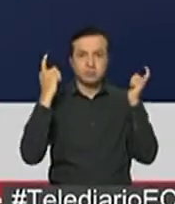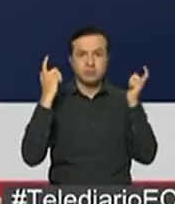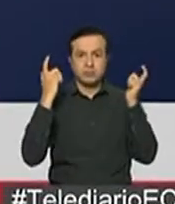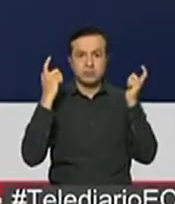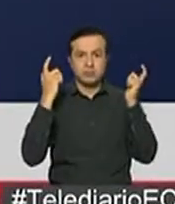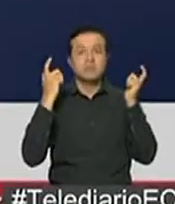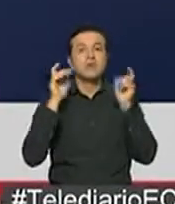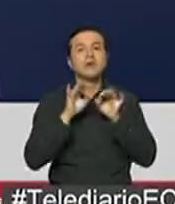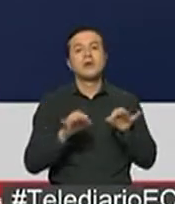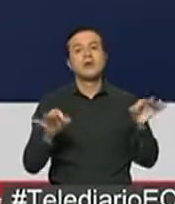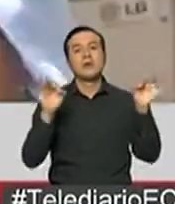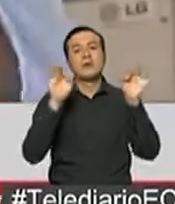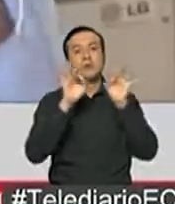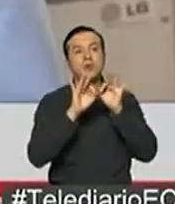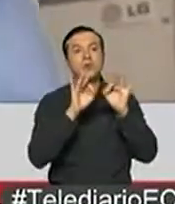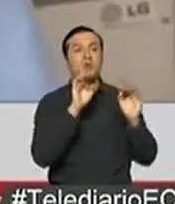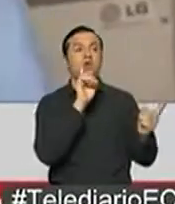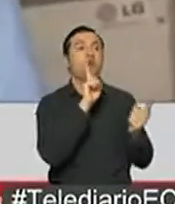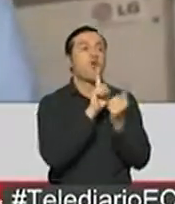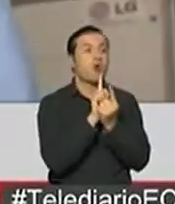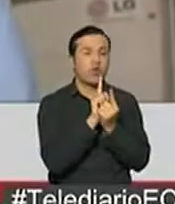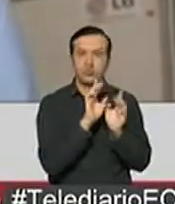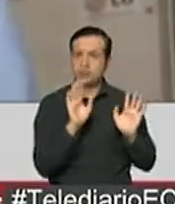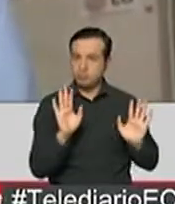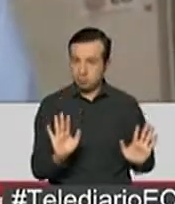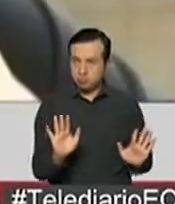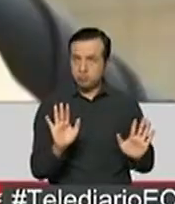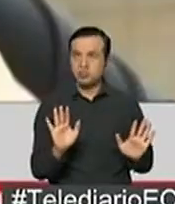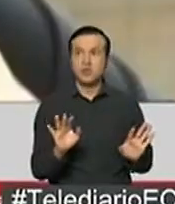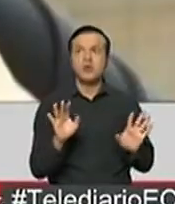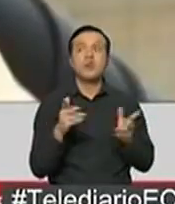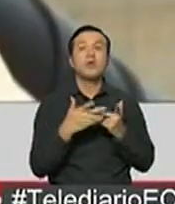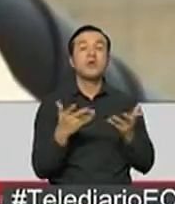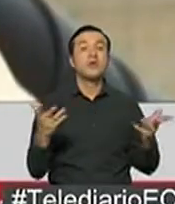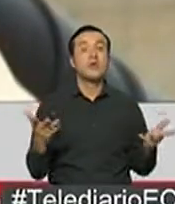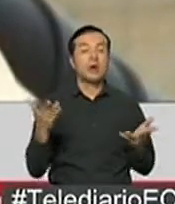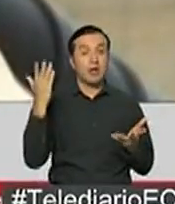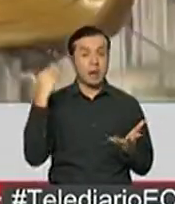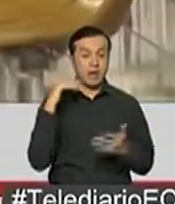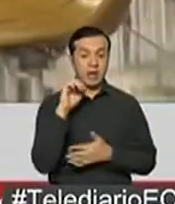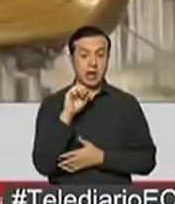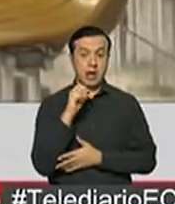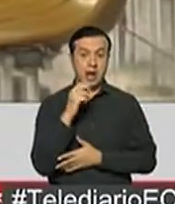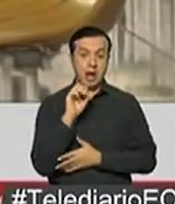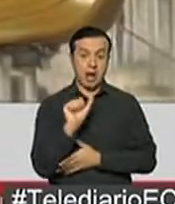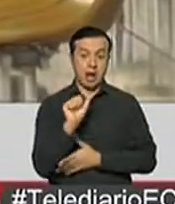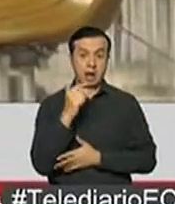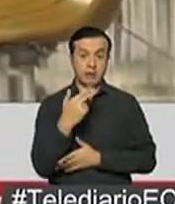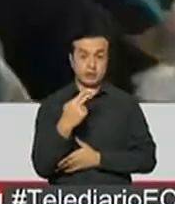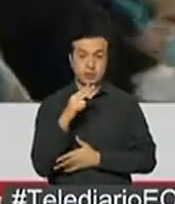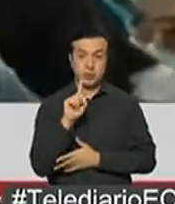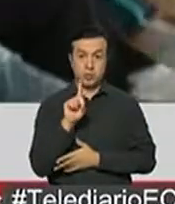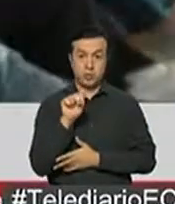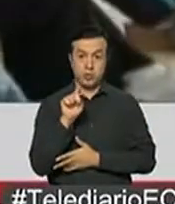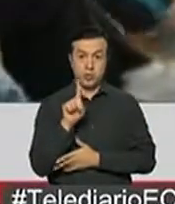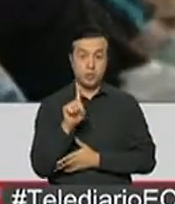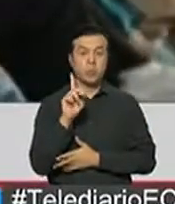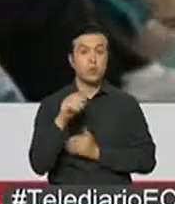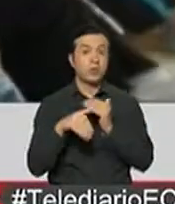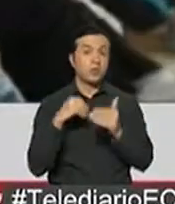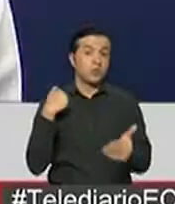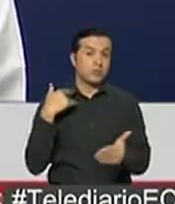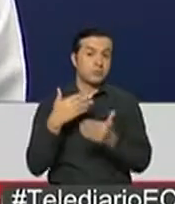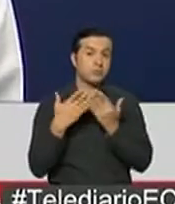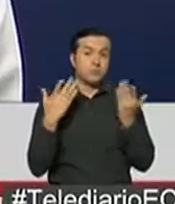evitar el contacto acciones que se volvieron comunes durante la propagación de virus como el h1n1 pero que nuevamente se han dejado de lado